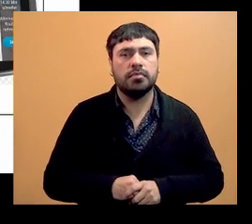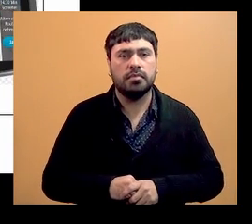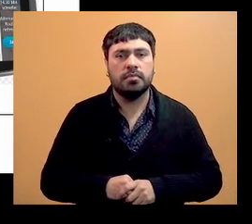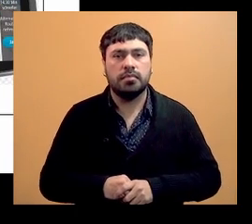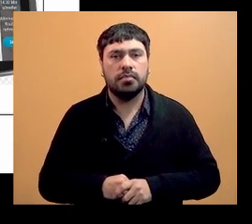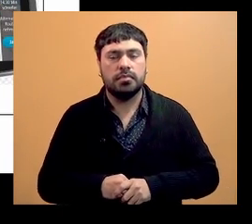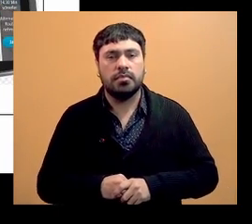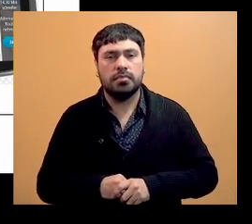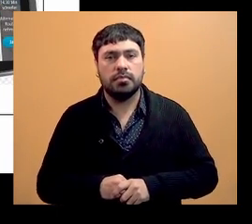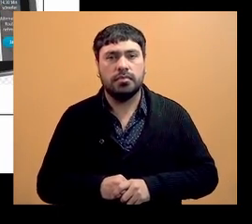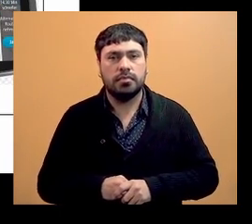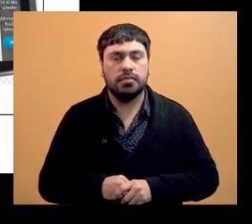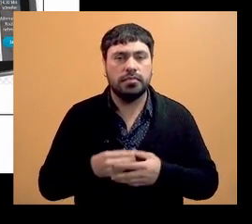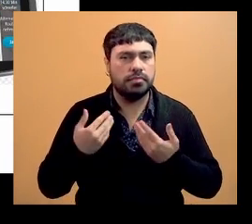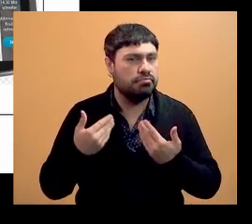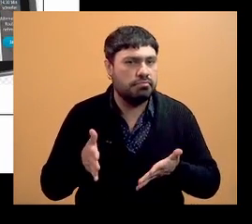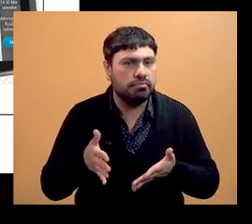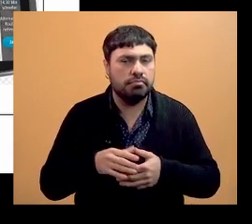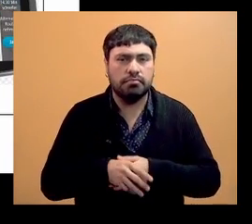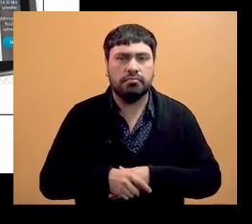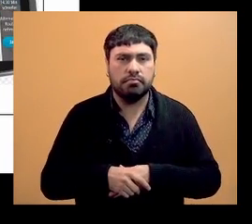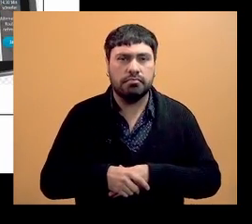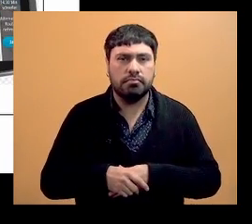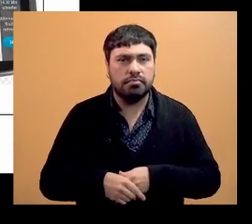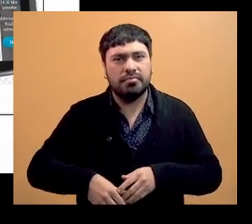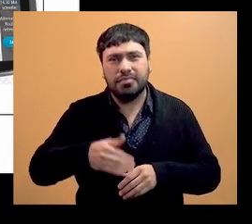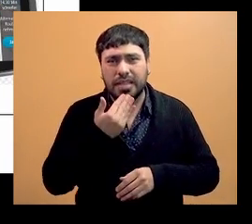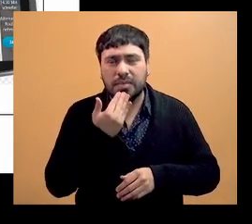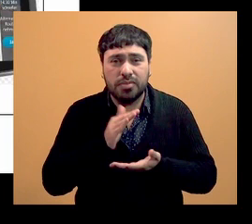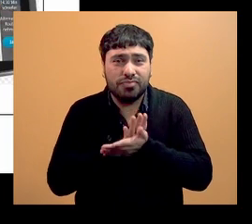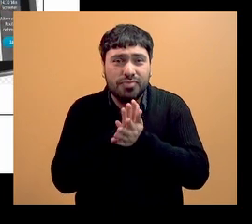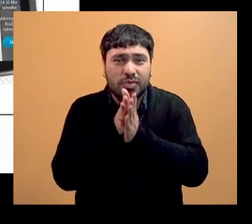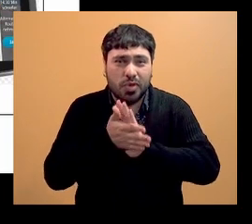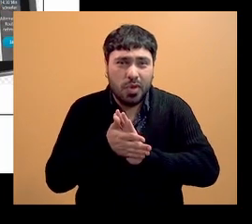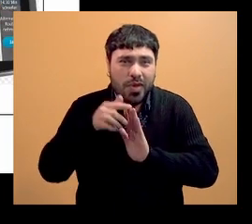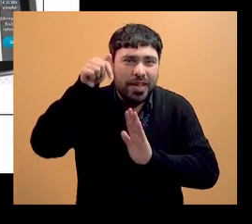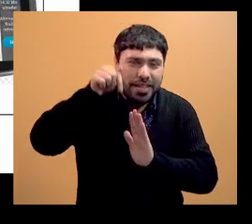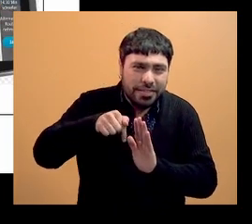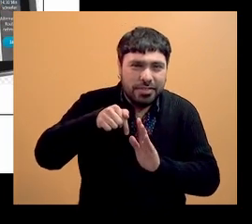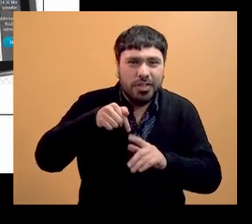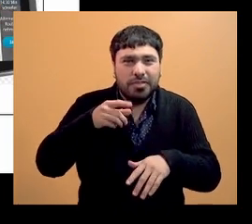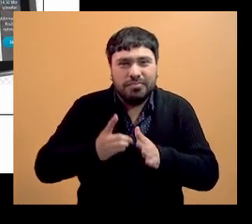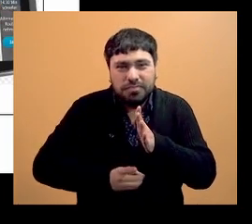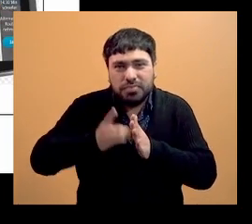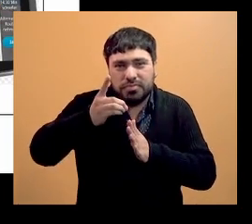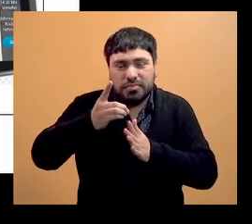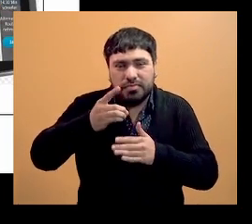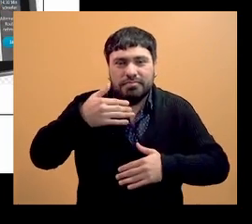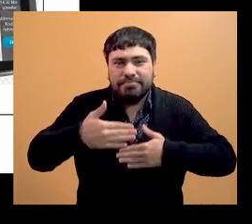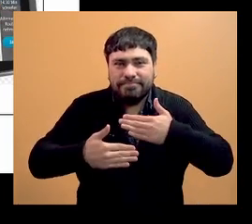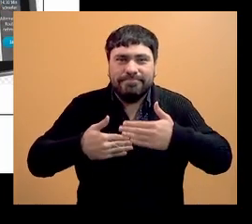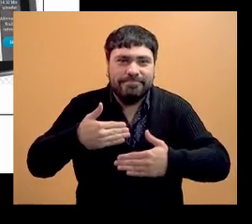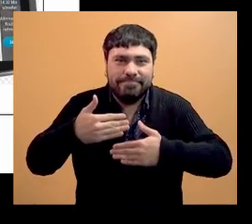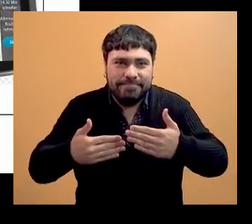estrellas dentro de ellas. Así que también todo esto ha sido de alguna manera gatillado y impulsado por las primeras